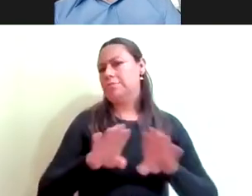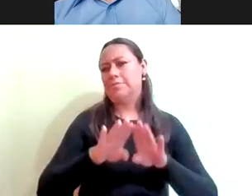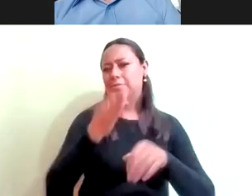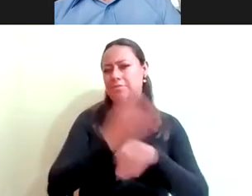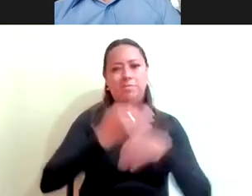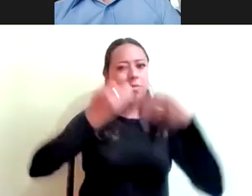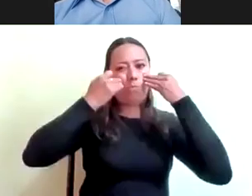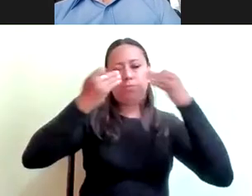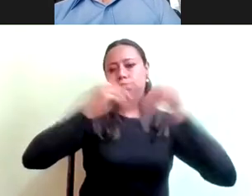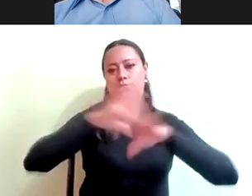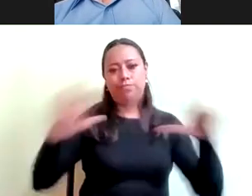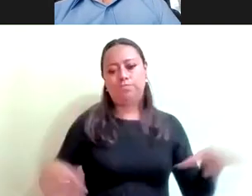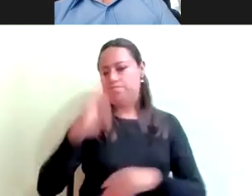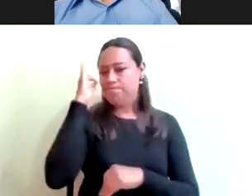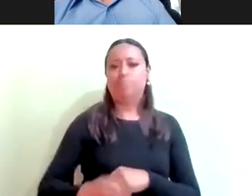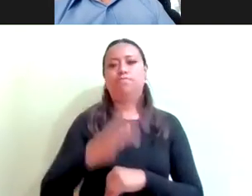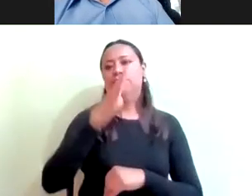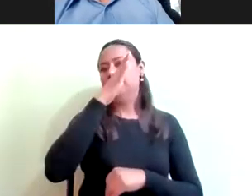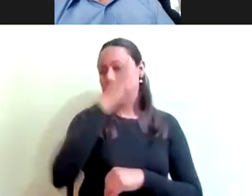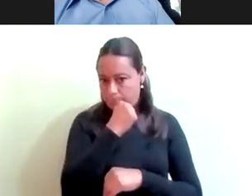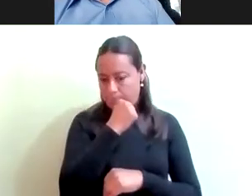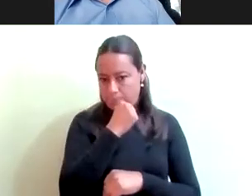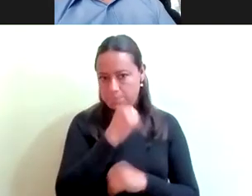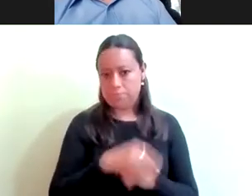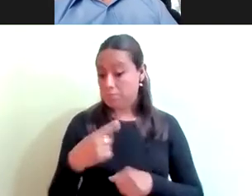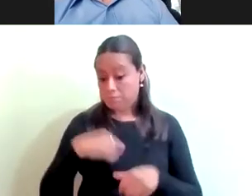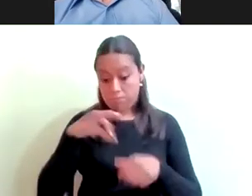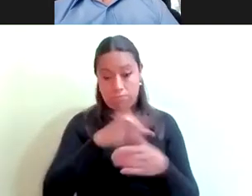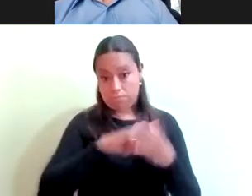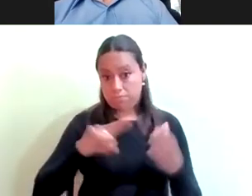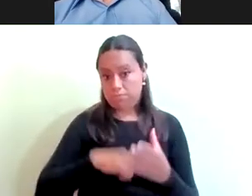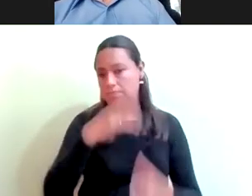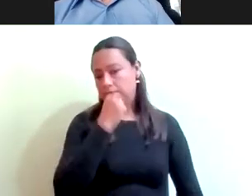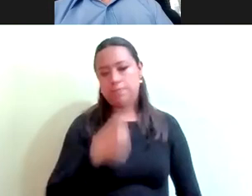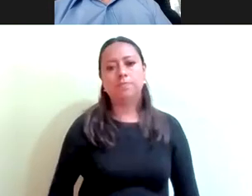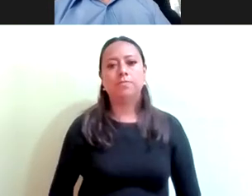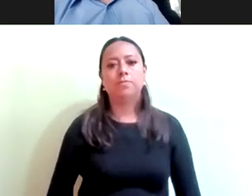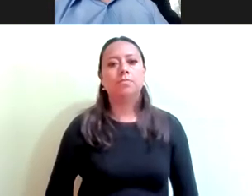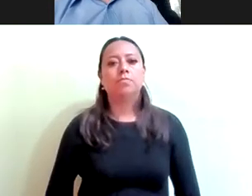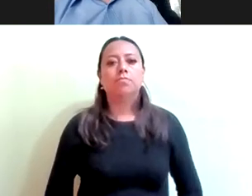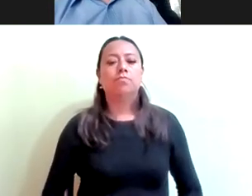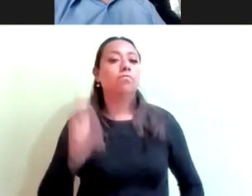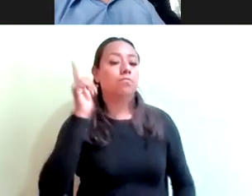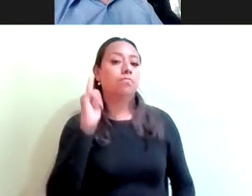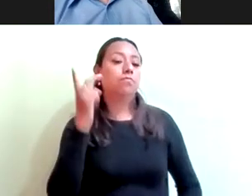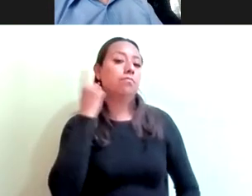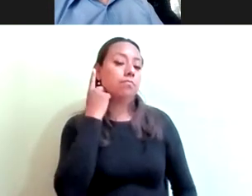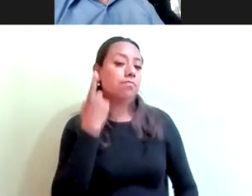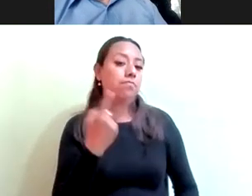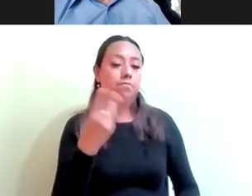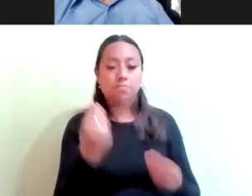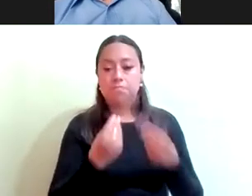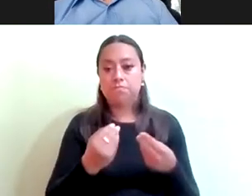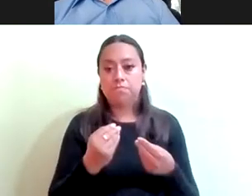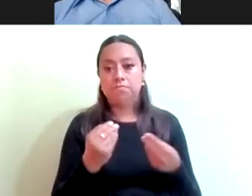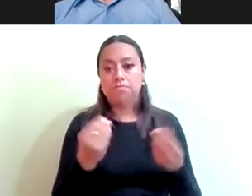ostensiblemente inaceptable. Yo no podré votar a favor. Espero que la política que muchos no han hecho desde que presentó la iniciativa al día